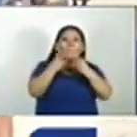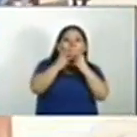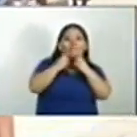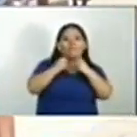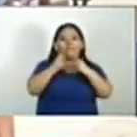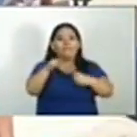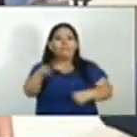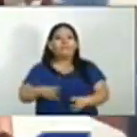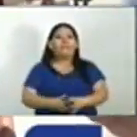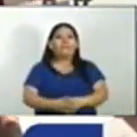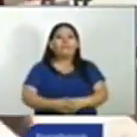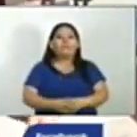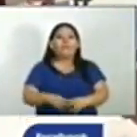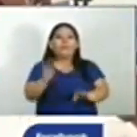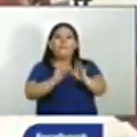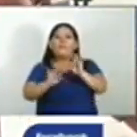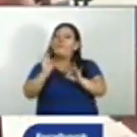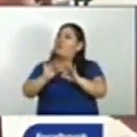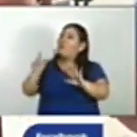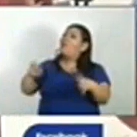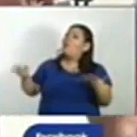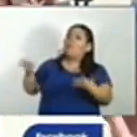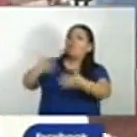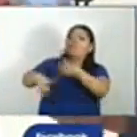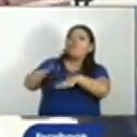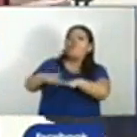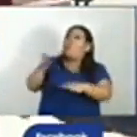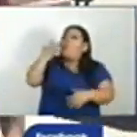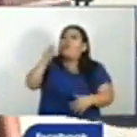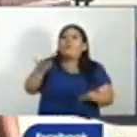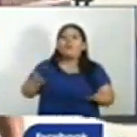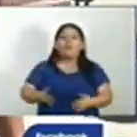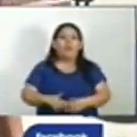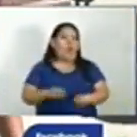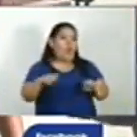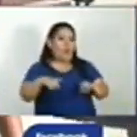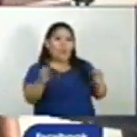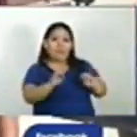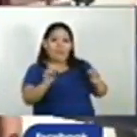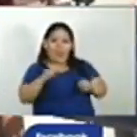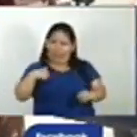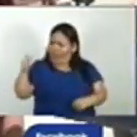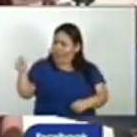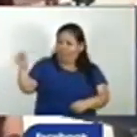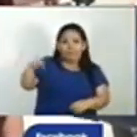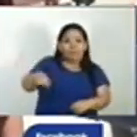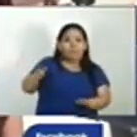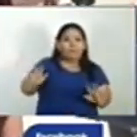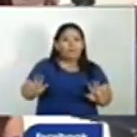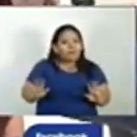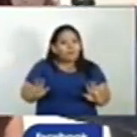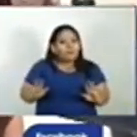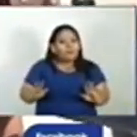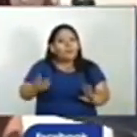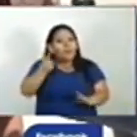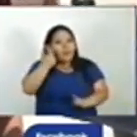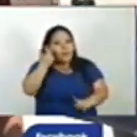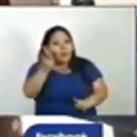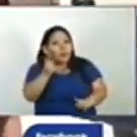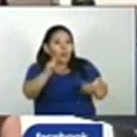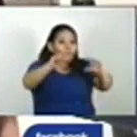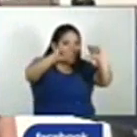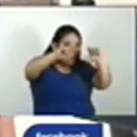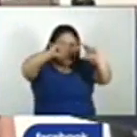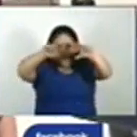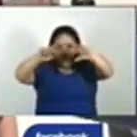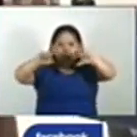más la atención. Perfecto. ¿Y acá en la playa pues la están disfrutando? ¿Qué han probado? Sí, ahorita nada, recién entramos y estamos pues tomándonos unas fotos y